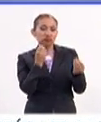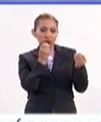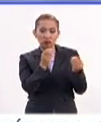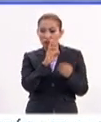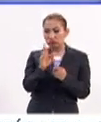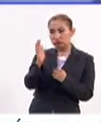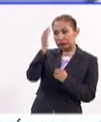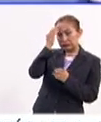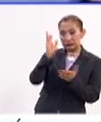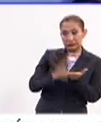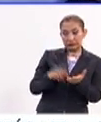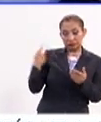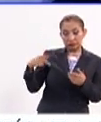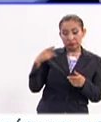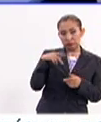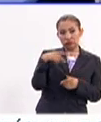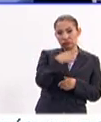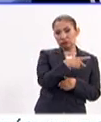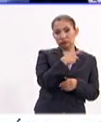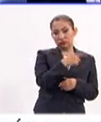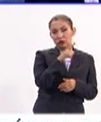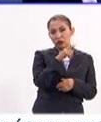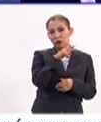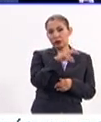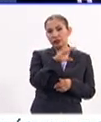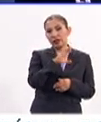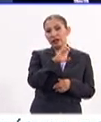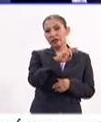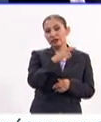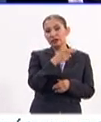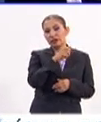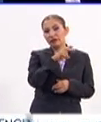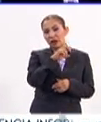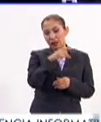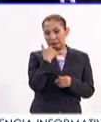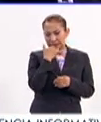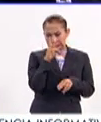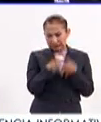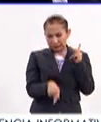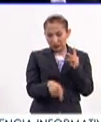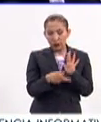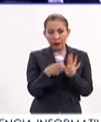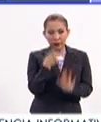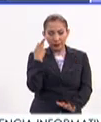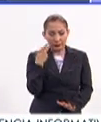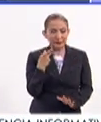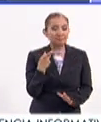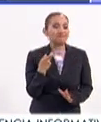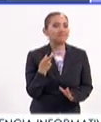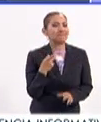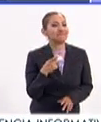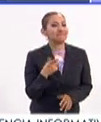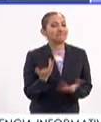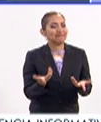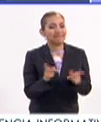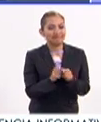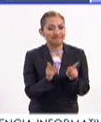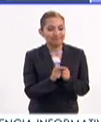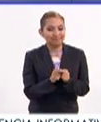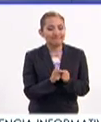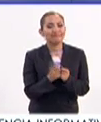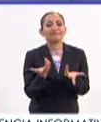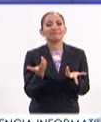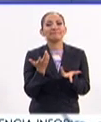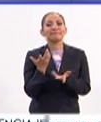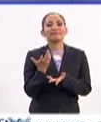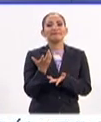mucho reconocimiento por parte de Luis Echeverría. Doctor, permítanos, tenemos que hacer una pausa, una breve pausa.